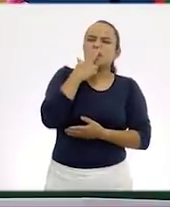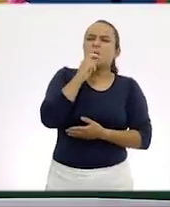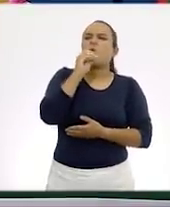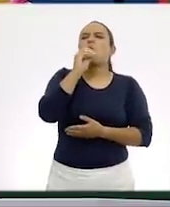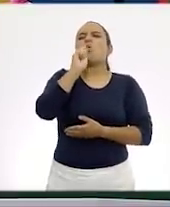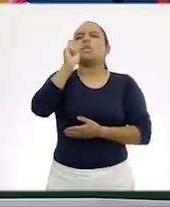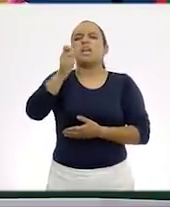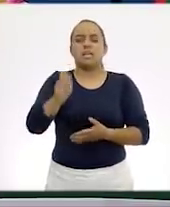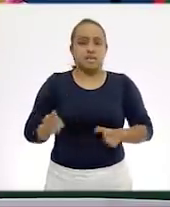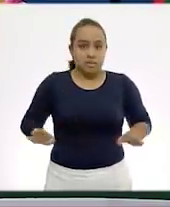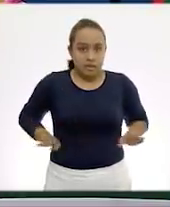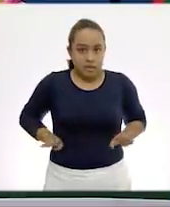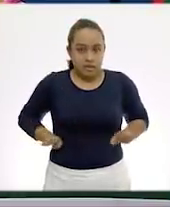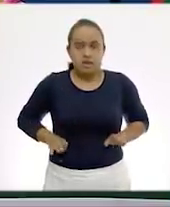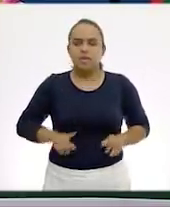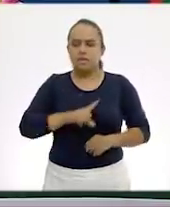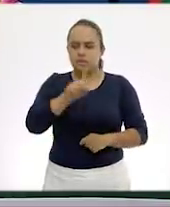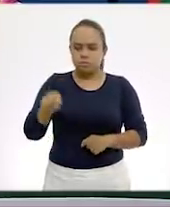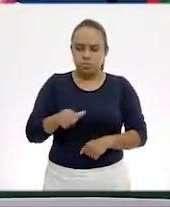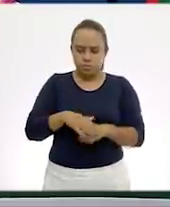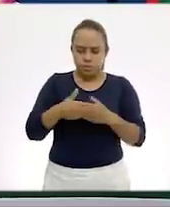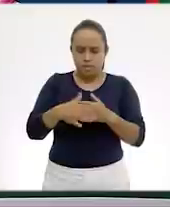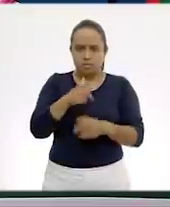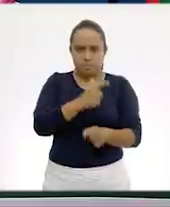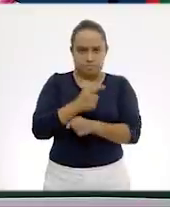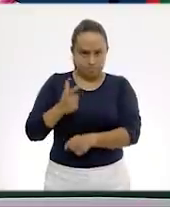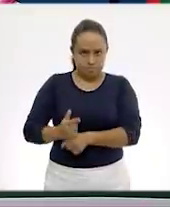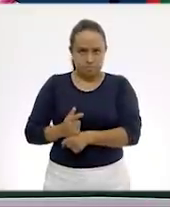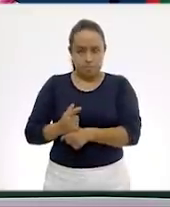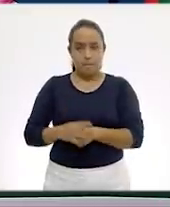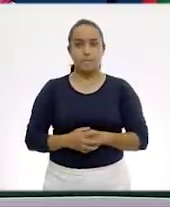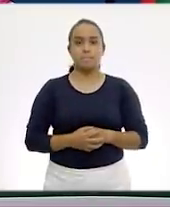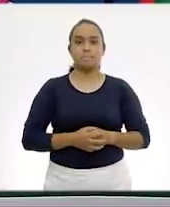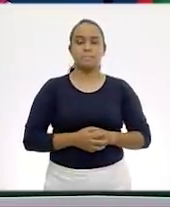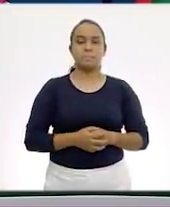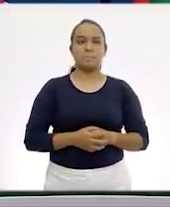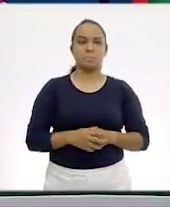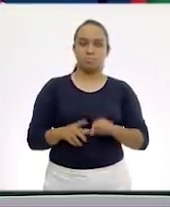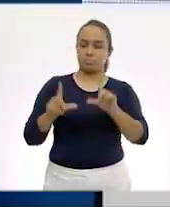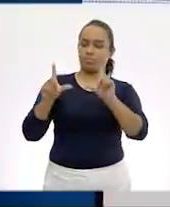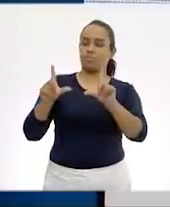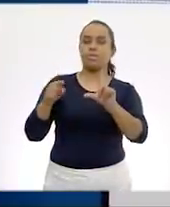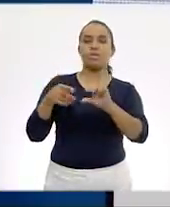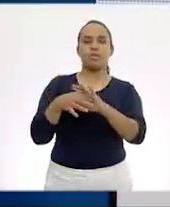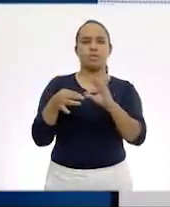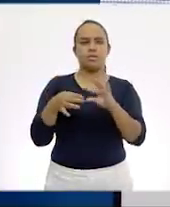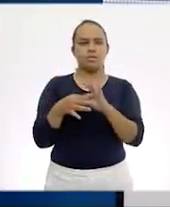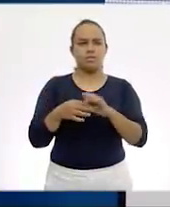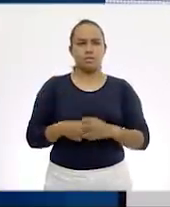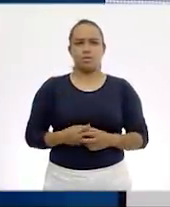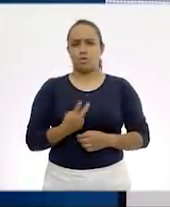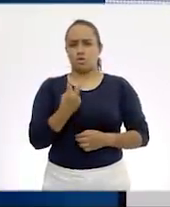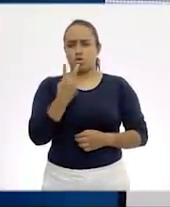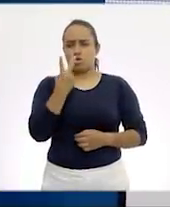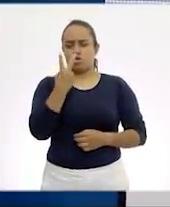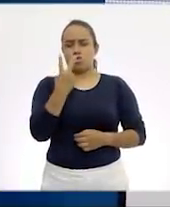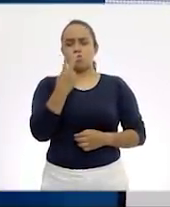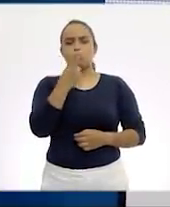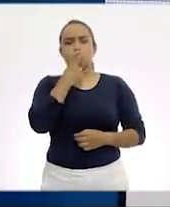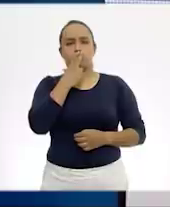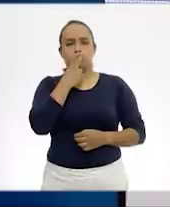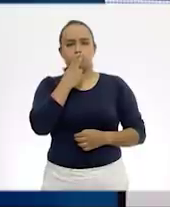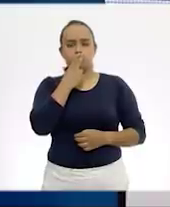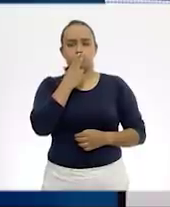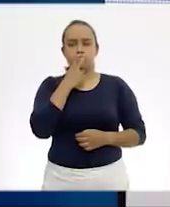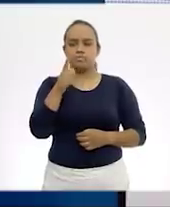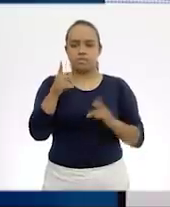una de ellas y las vamos a identificar. Bien. ¿Sale? En esta dice, son dos conductos